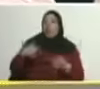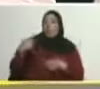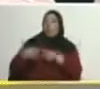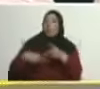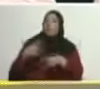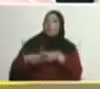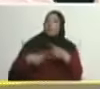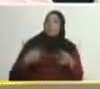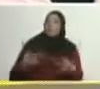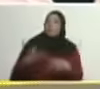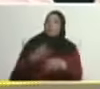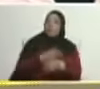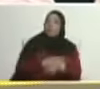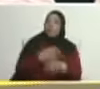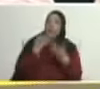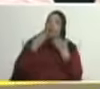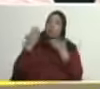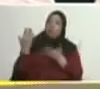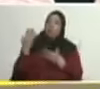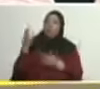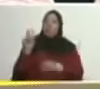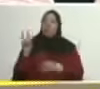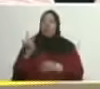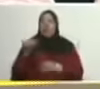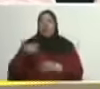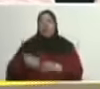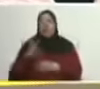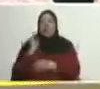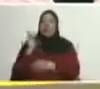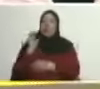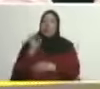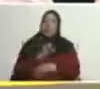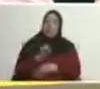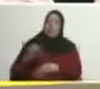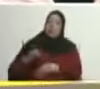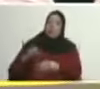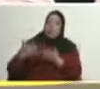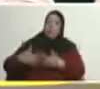Se dijo anteriormente, el día de hoy en la sesión privada,